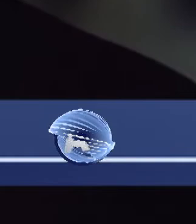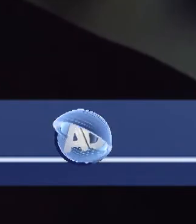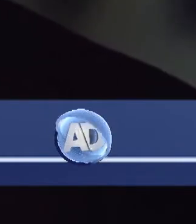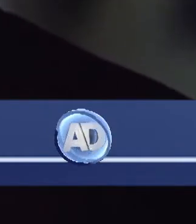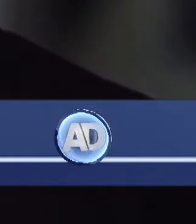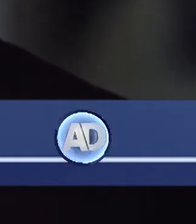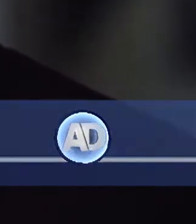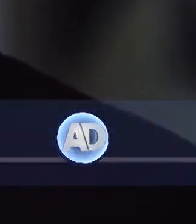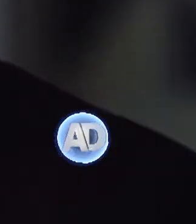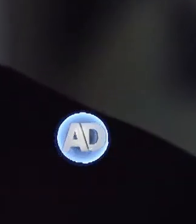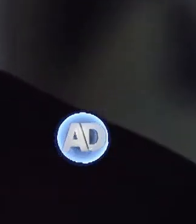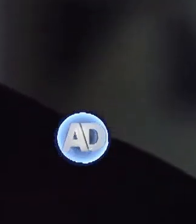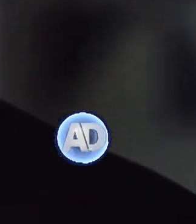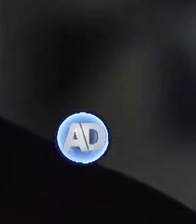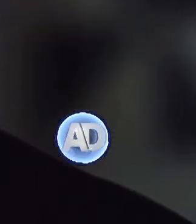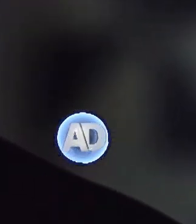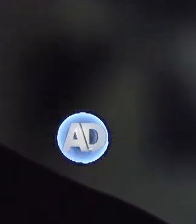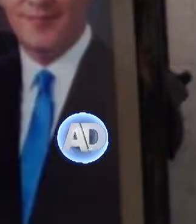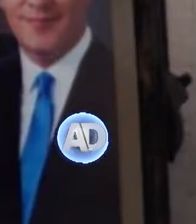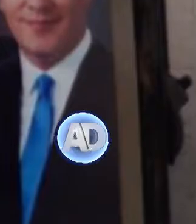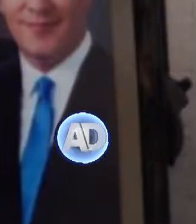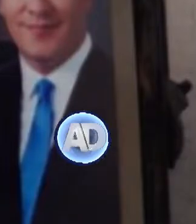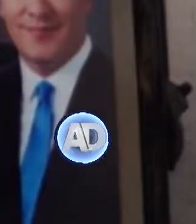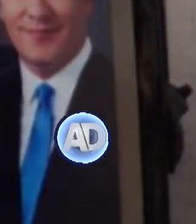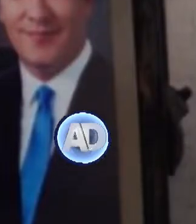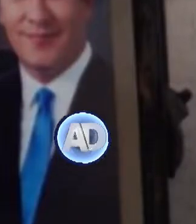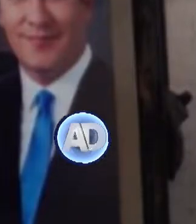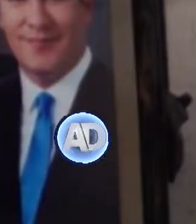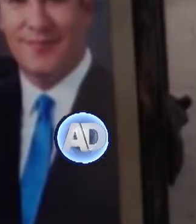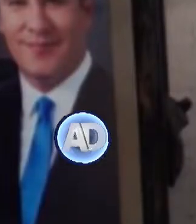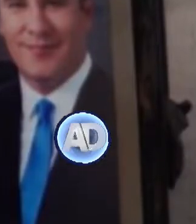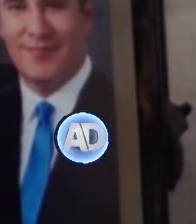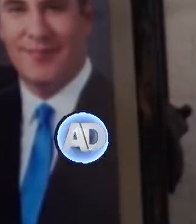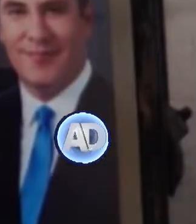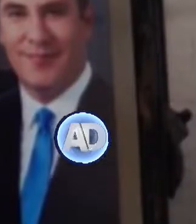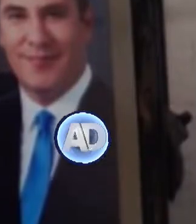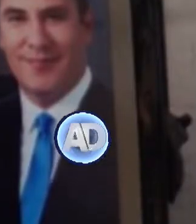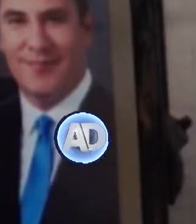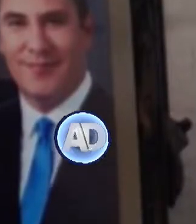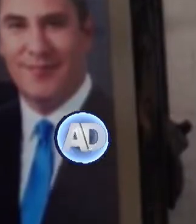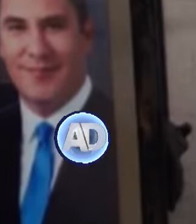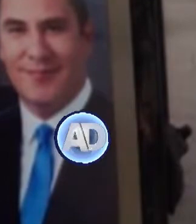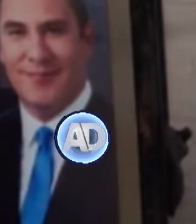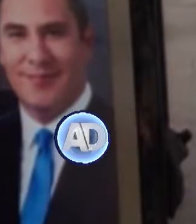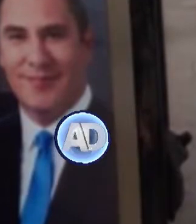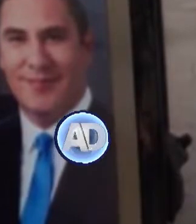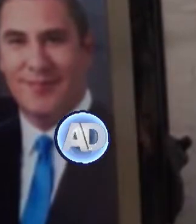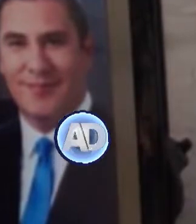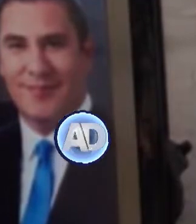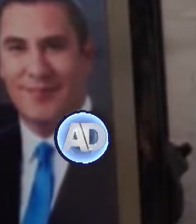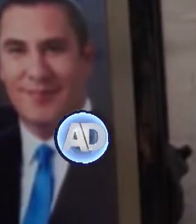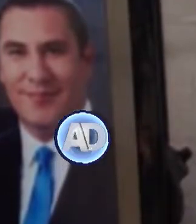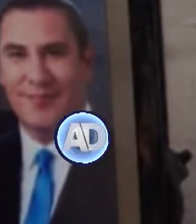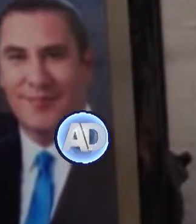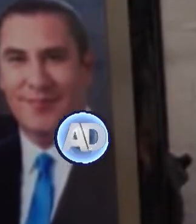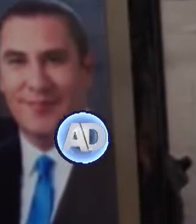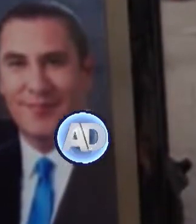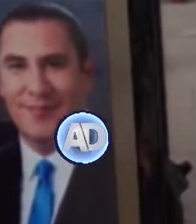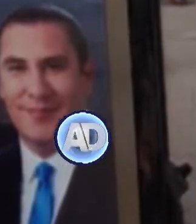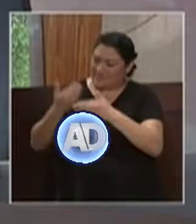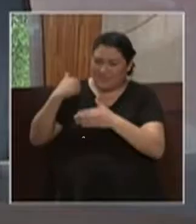y campaña así como de promoción personalizada de su imagen en la portada de la revista líderes